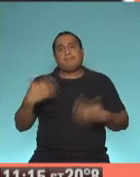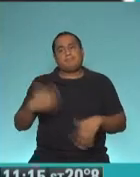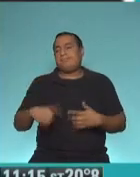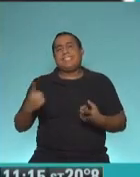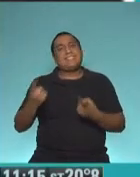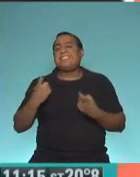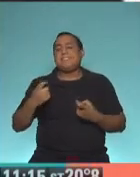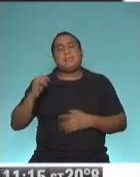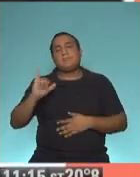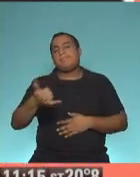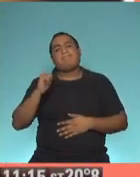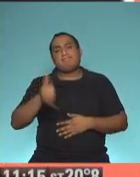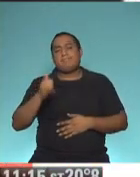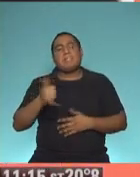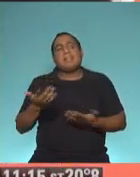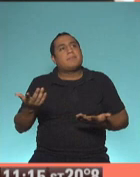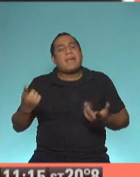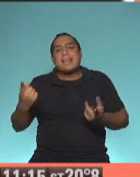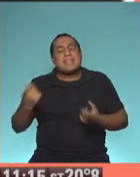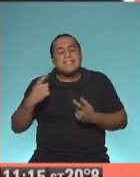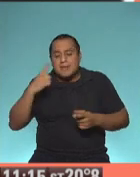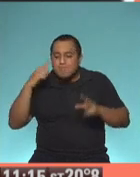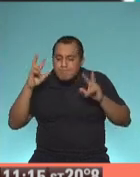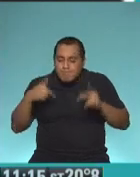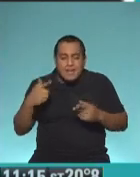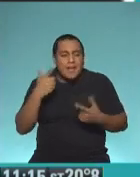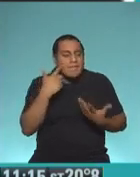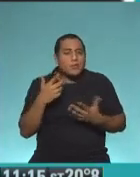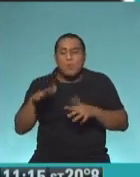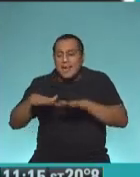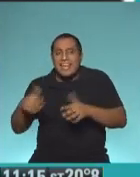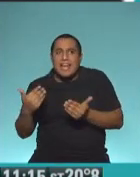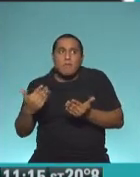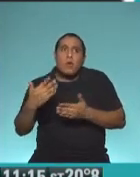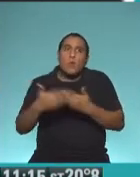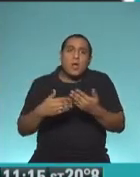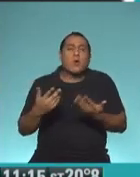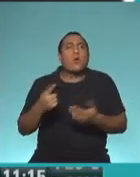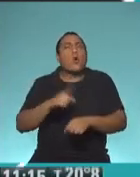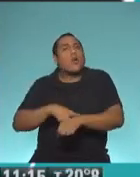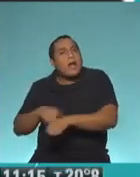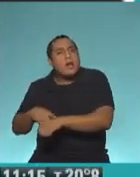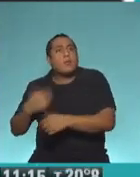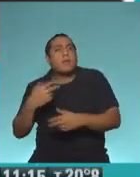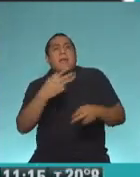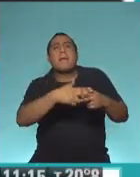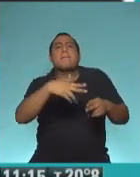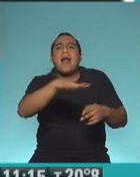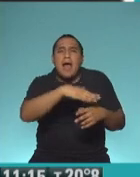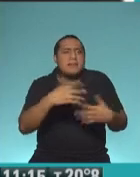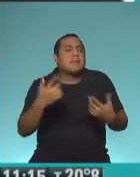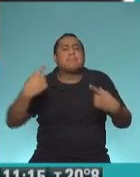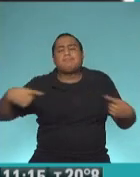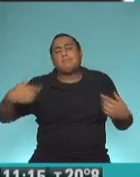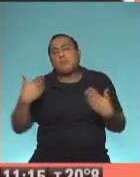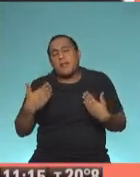Está claro que hay que empezar a buscar estrategias de este tipo. Sí. Horarios protegidos, los chicos pueden ir a los parques, etcétera, pero no